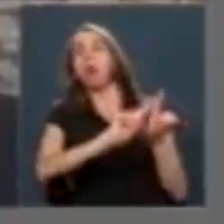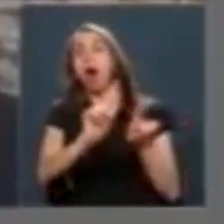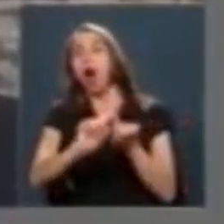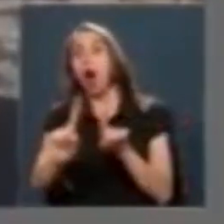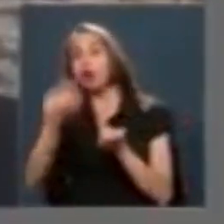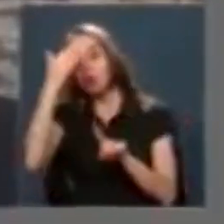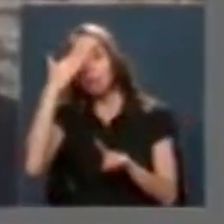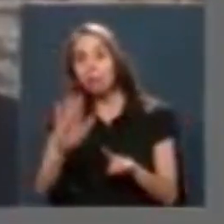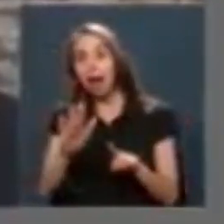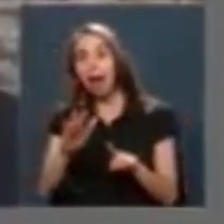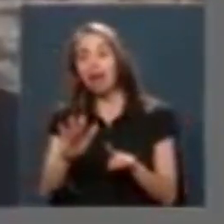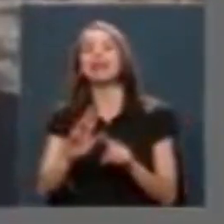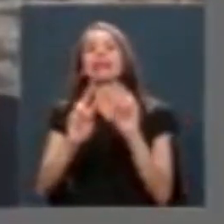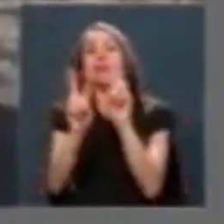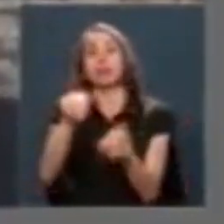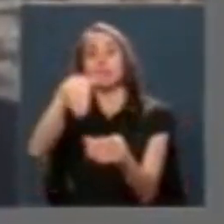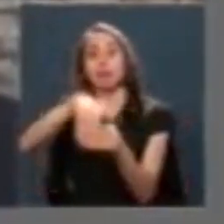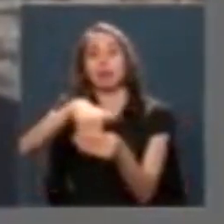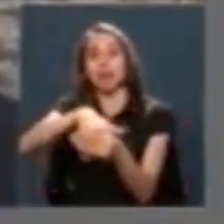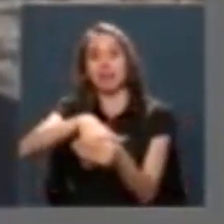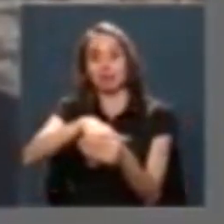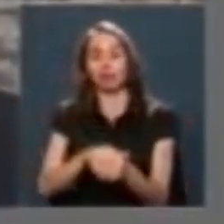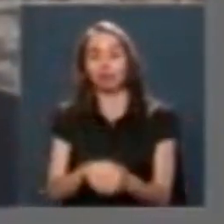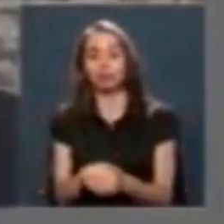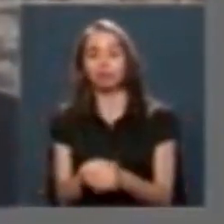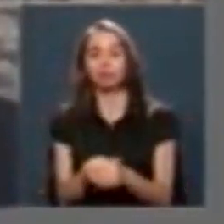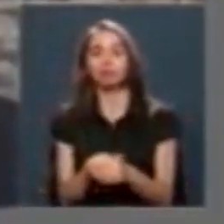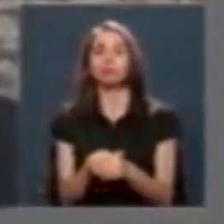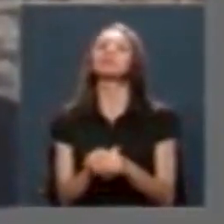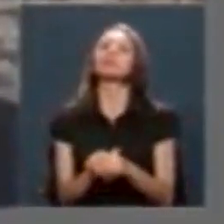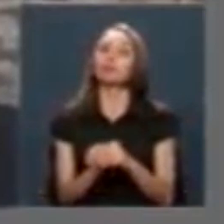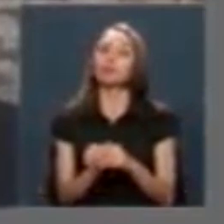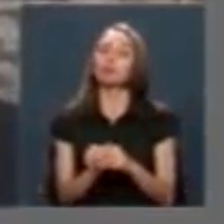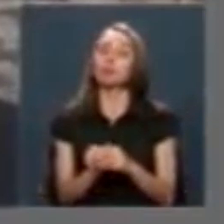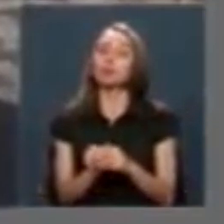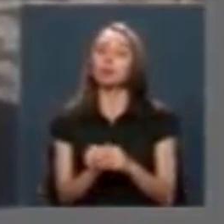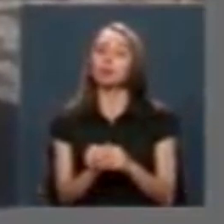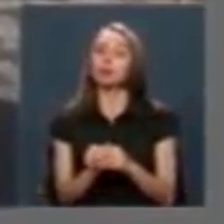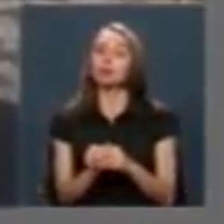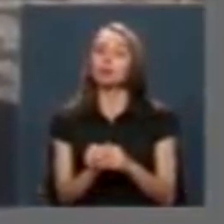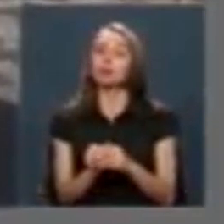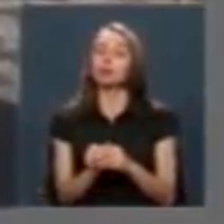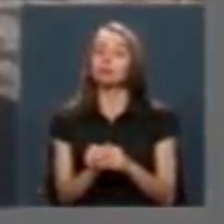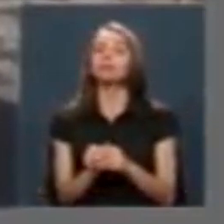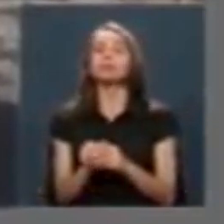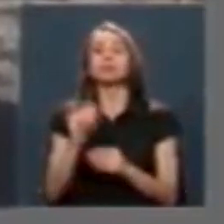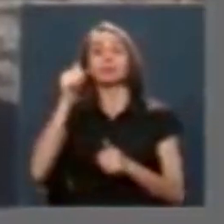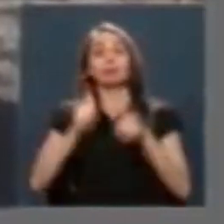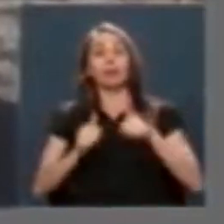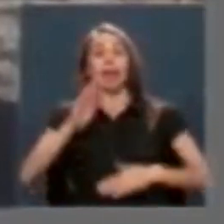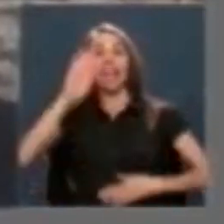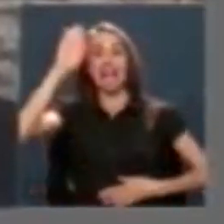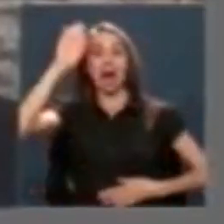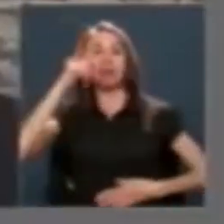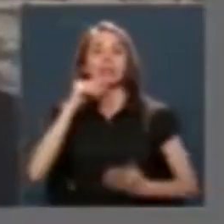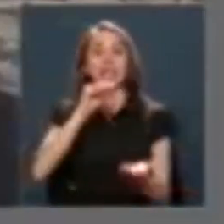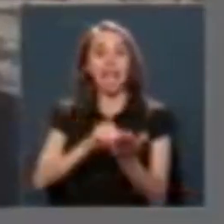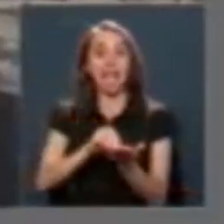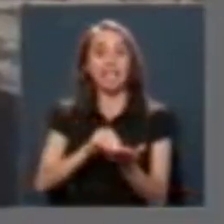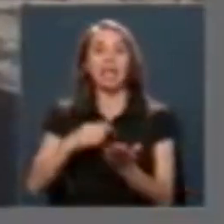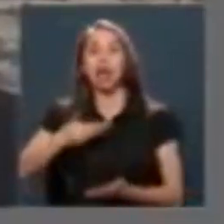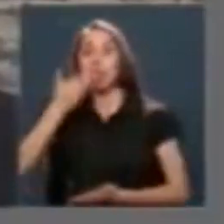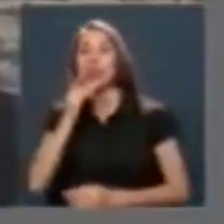prácticas en el ámbito electoral. La posibilidad de que las declaraciones de candidaturas y la afiliación